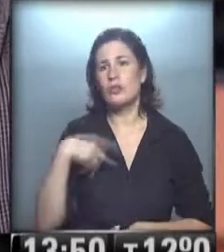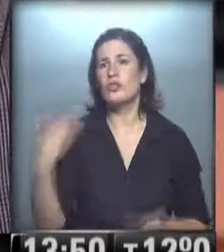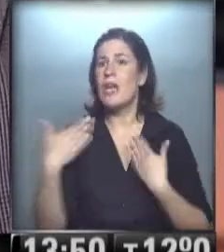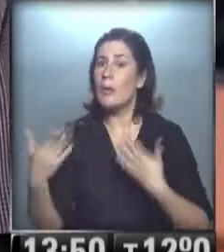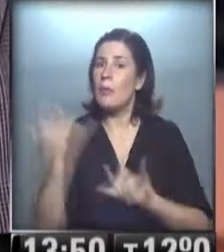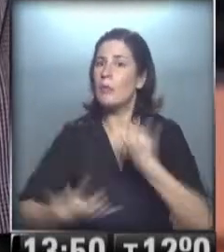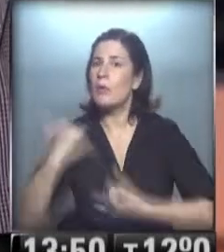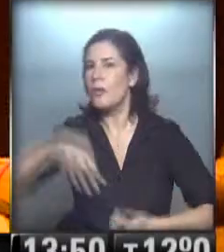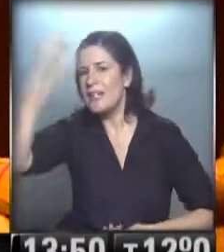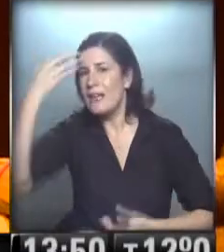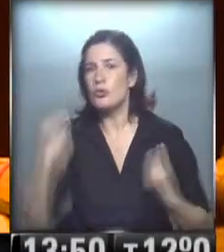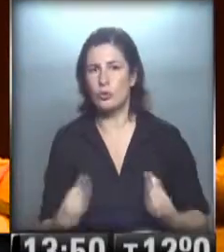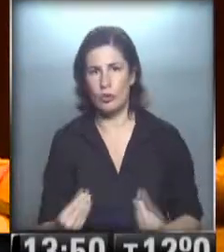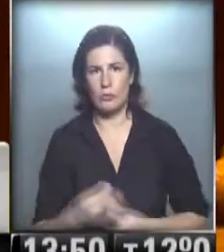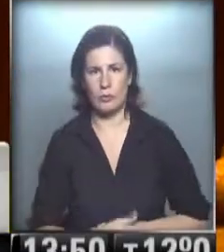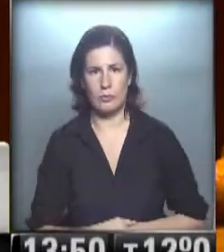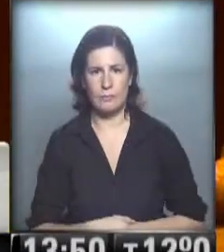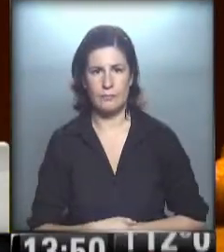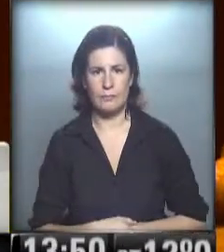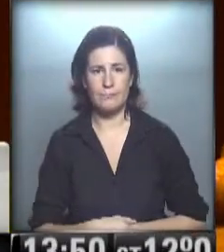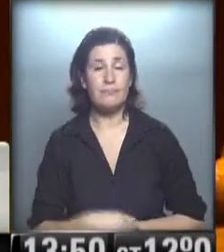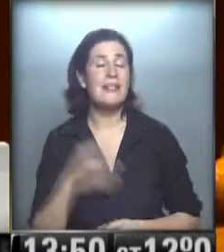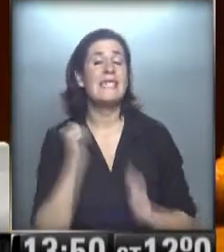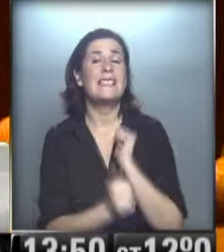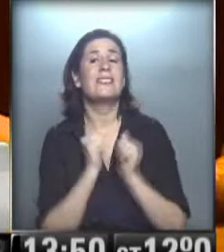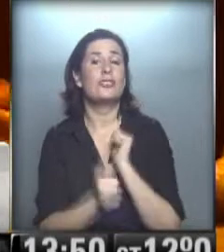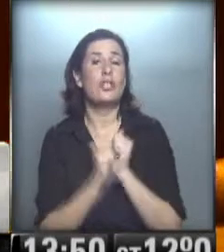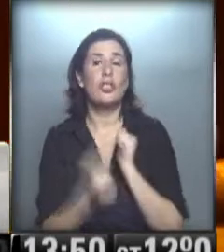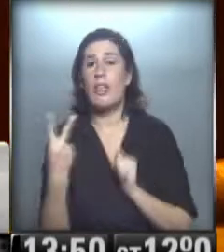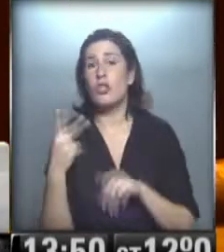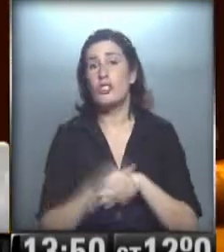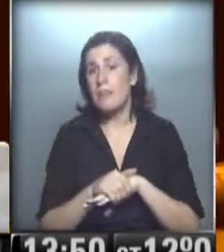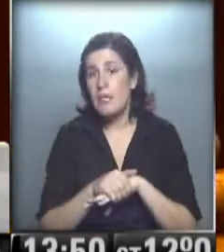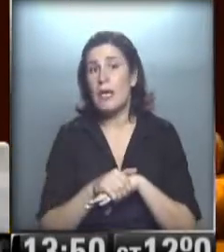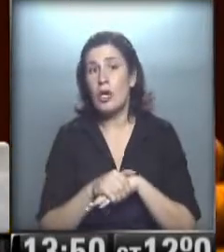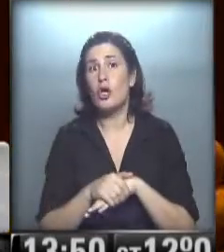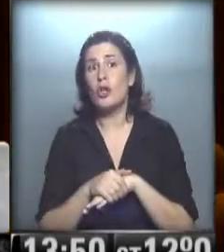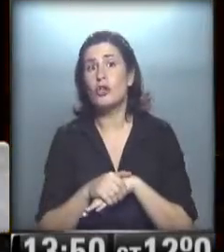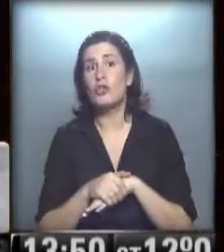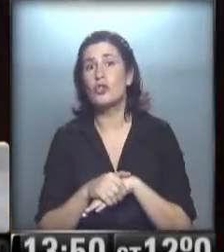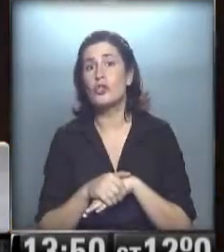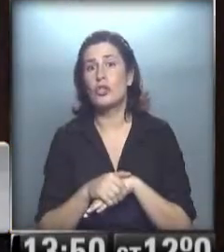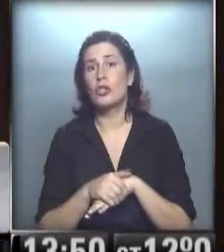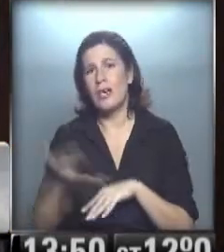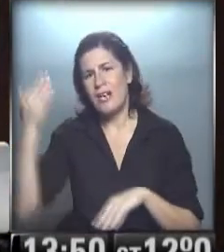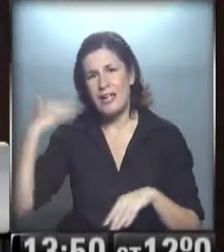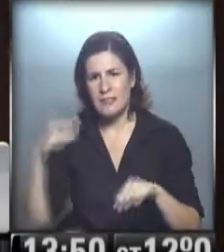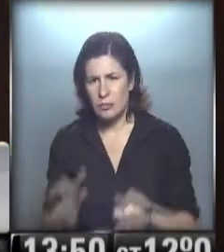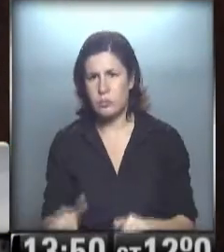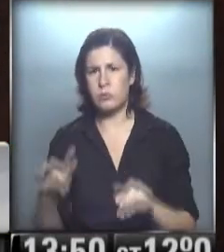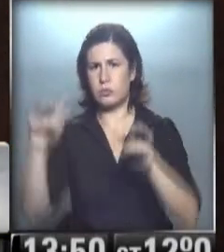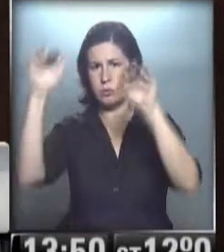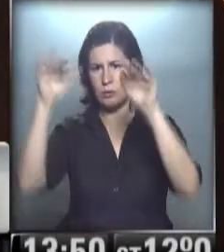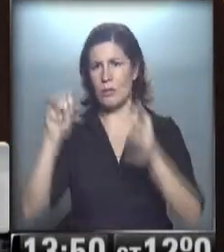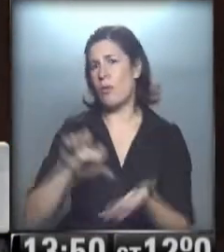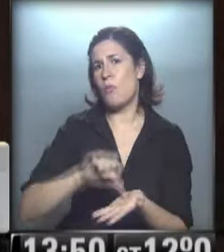que nos contaran de qué se trata. Contamos una historia de dos amigos que se criaron desde chicos en un pueblo